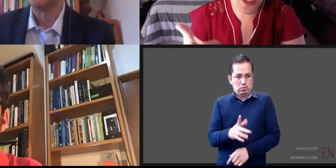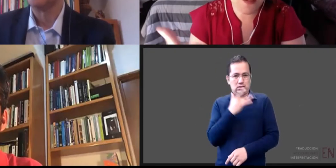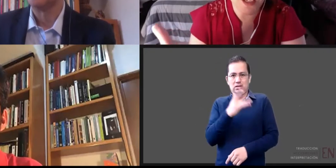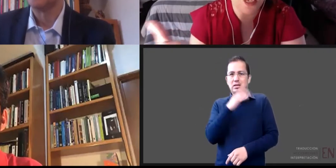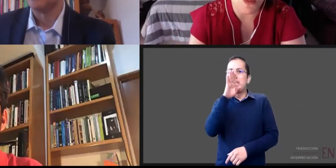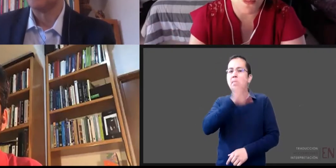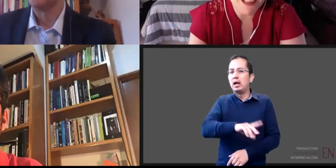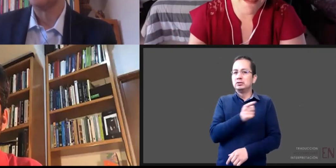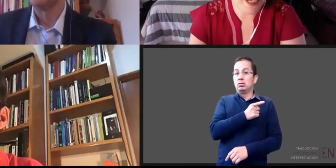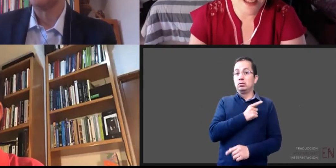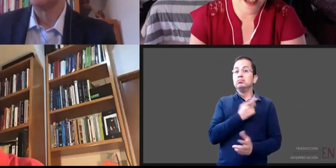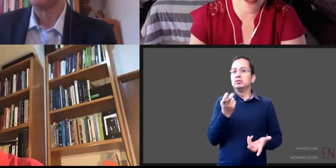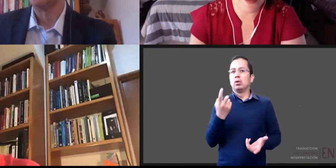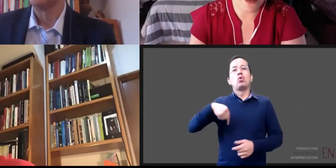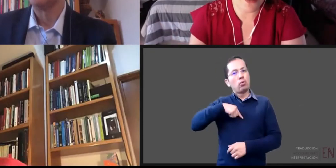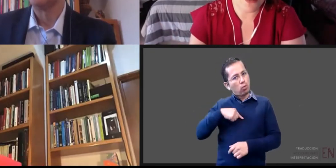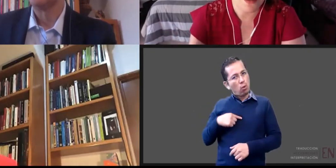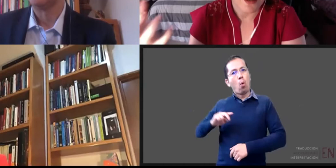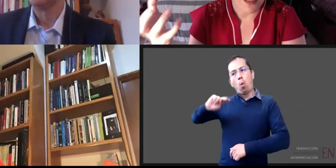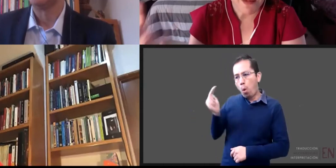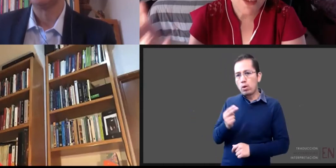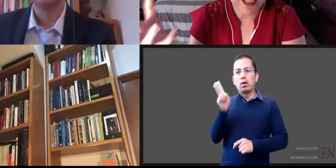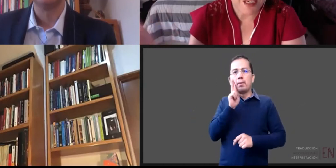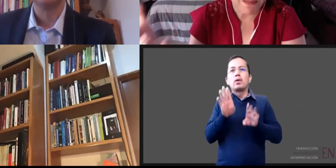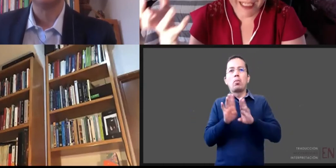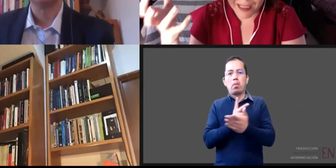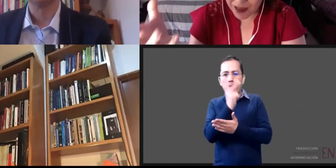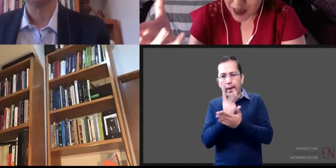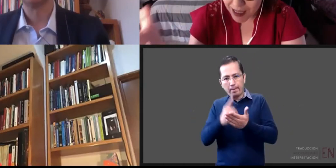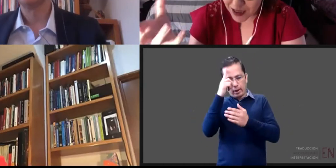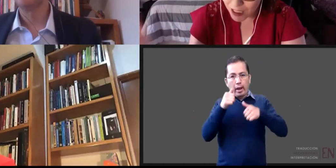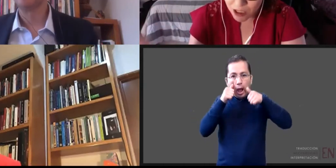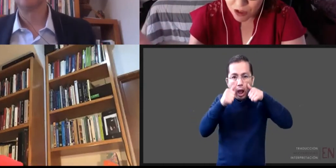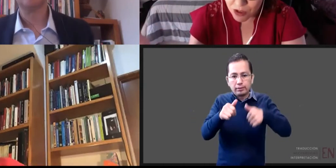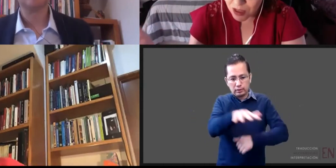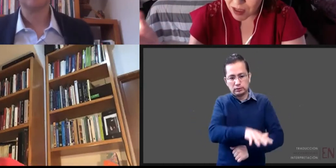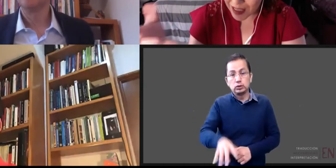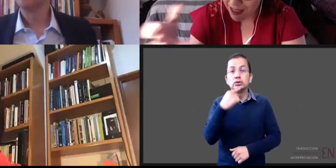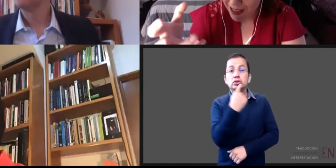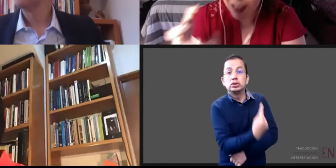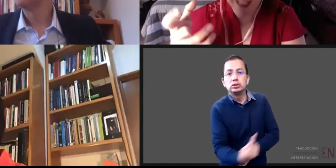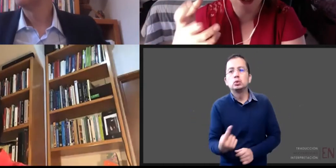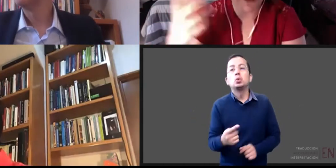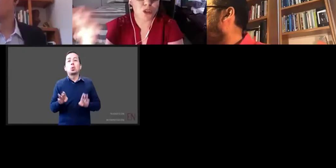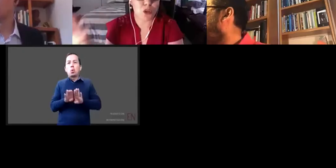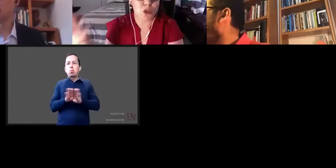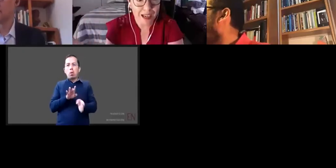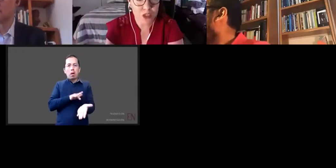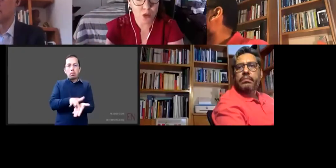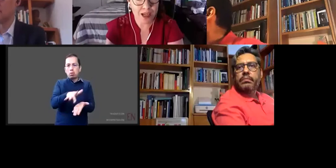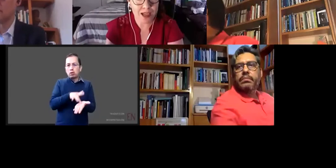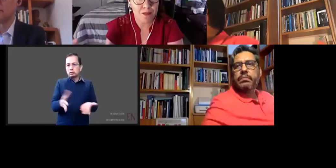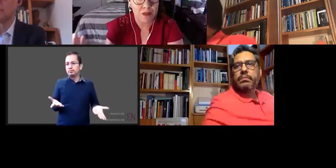inmediato tendremos que hacer un plan de emergencia, ¿no? ¿Qué vamos a hacer para que niñas y niños en este regreso virtual